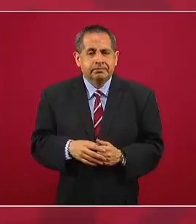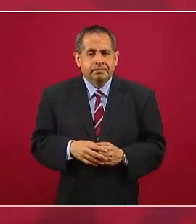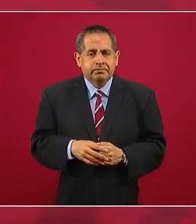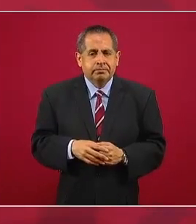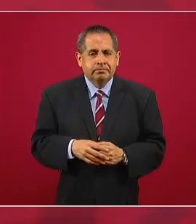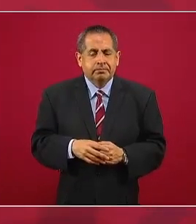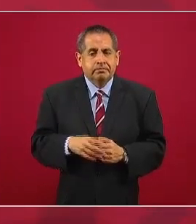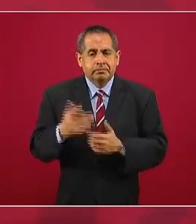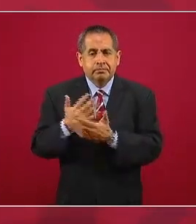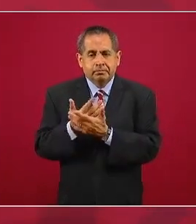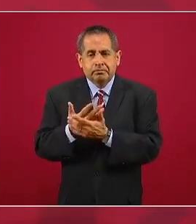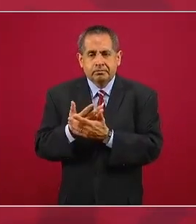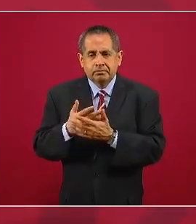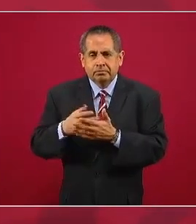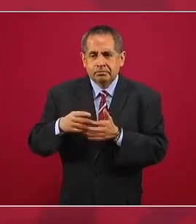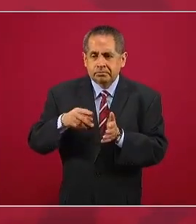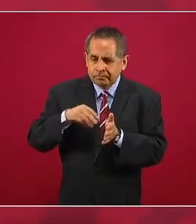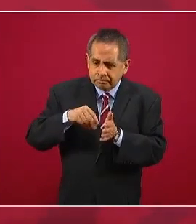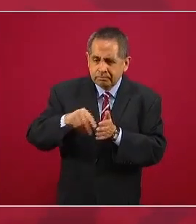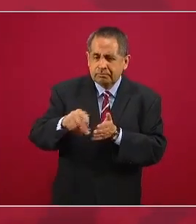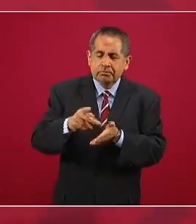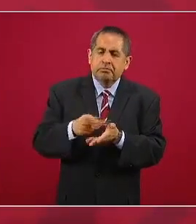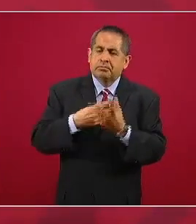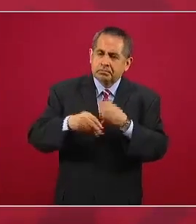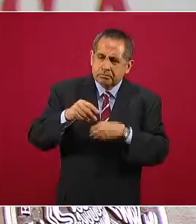hay que hacer resiembras